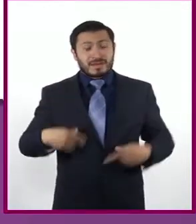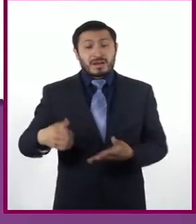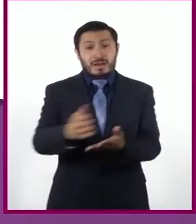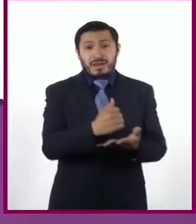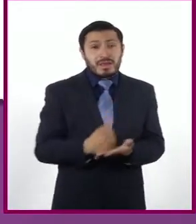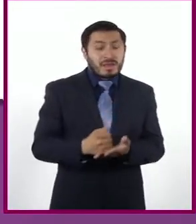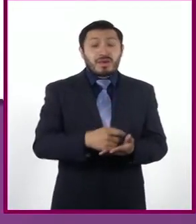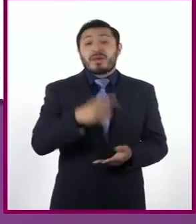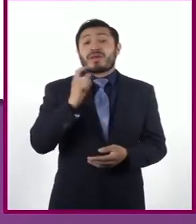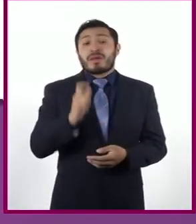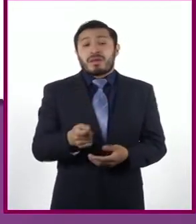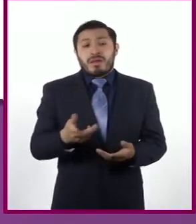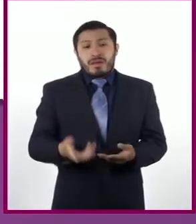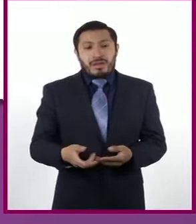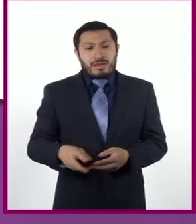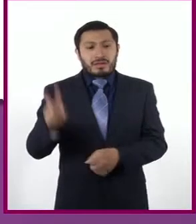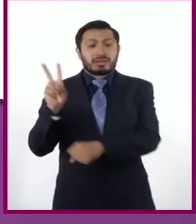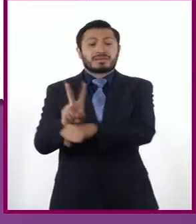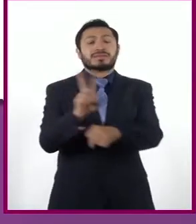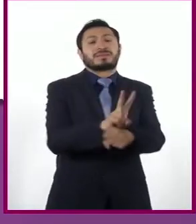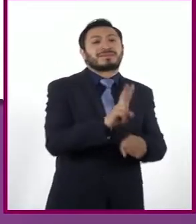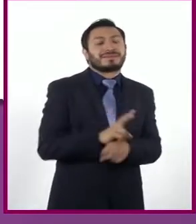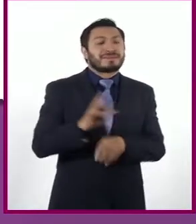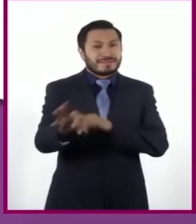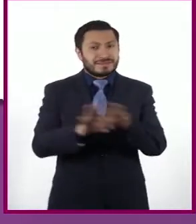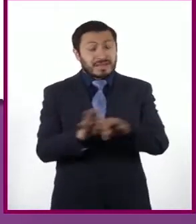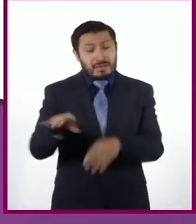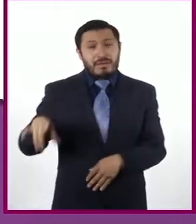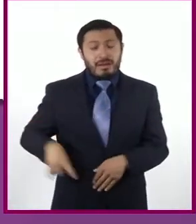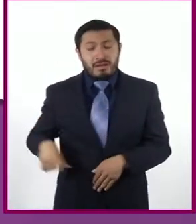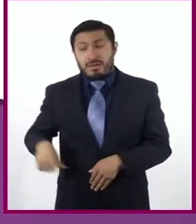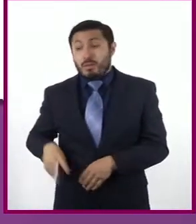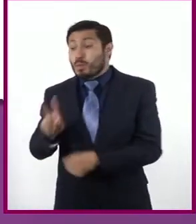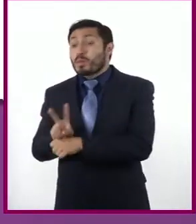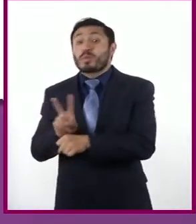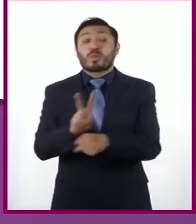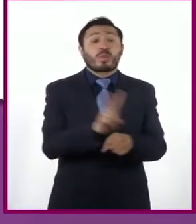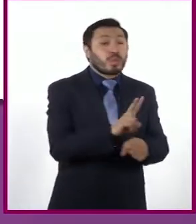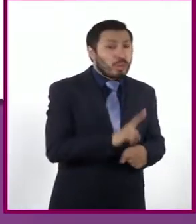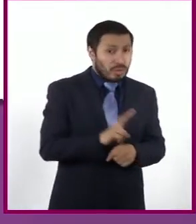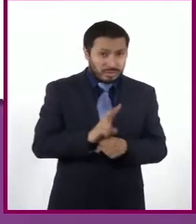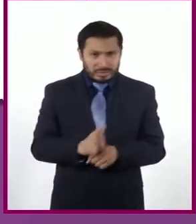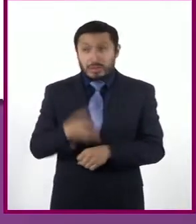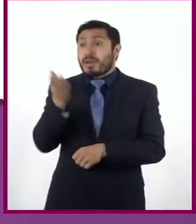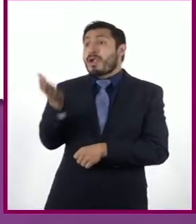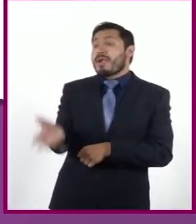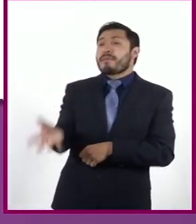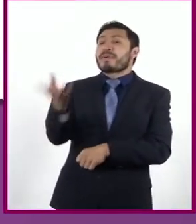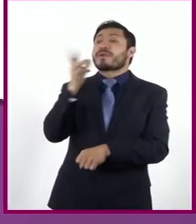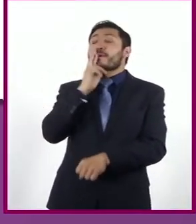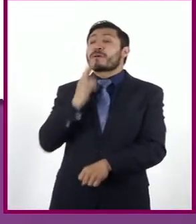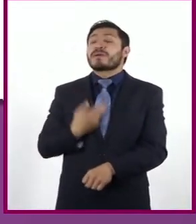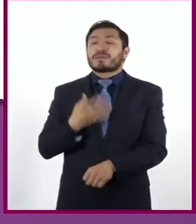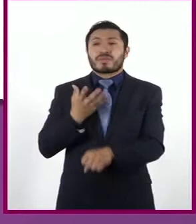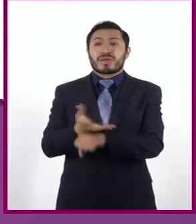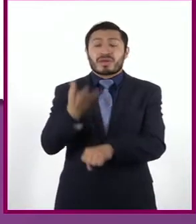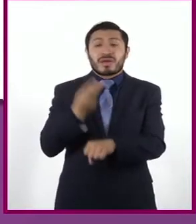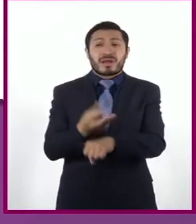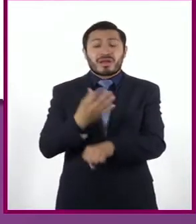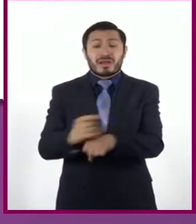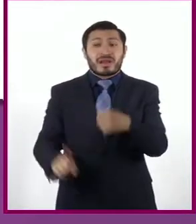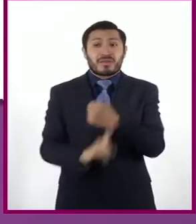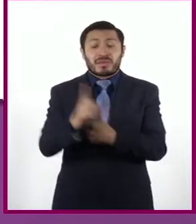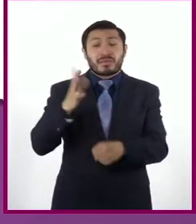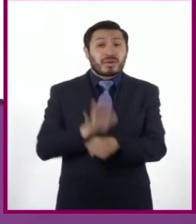en la supervisión del trabajo del gobierno y la exigencia de rendición de cuentas, la participación